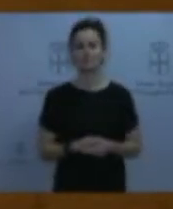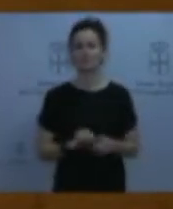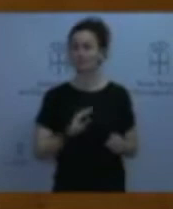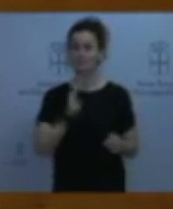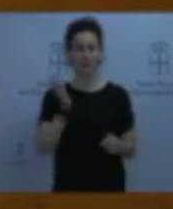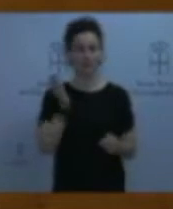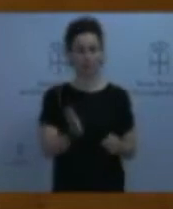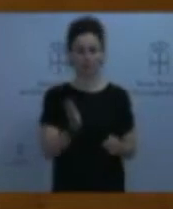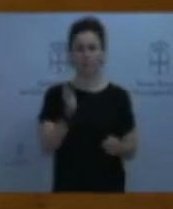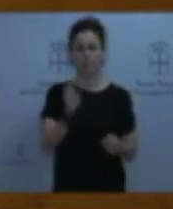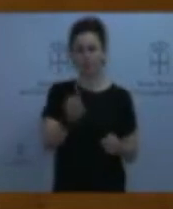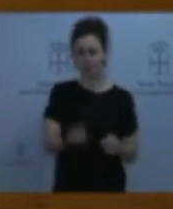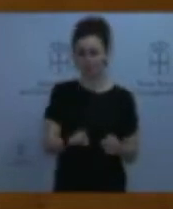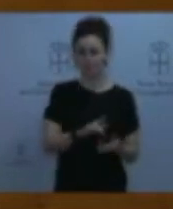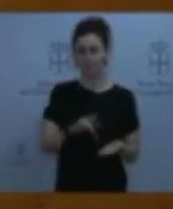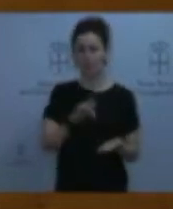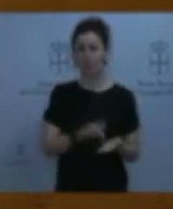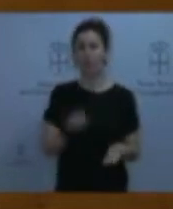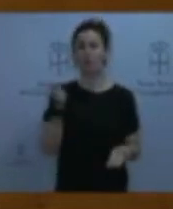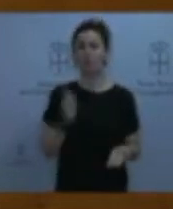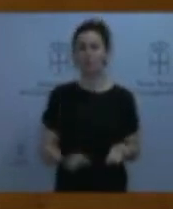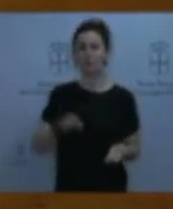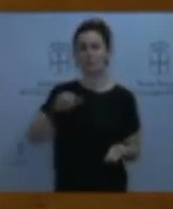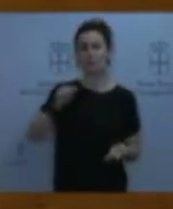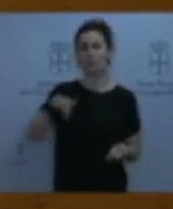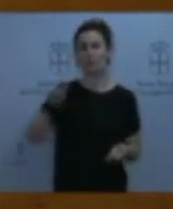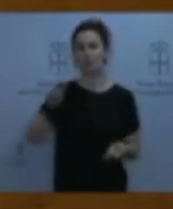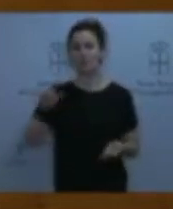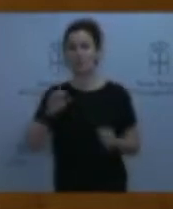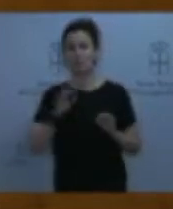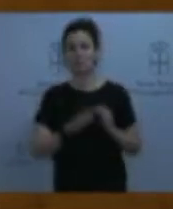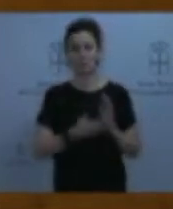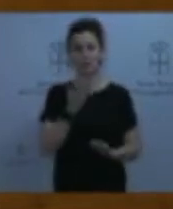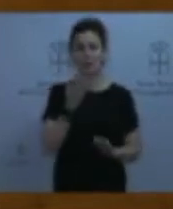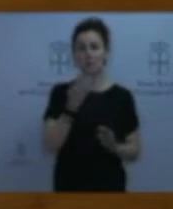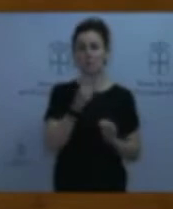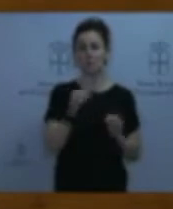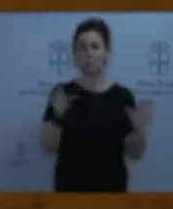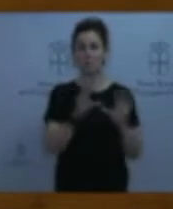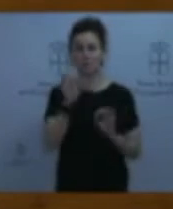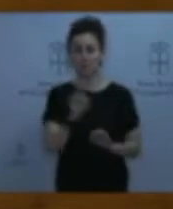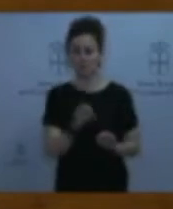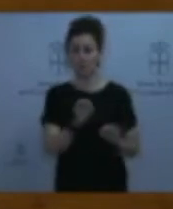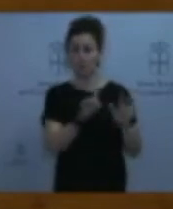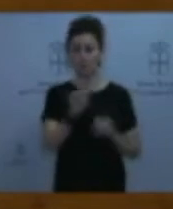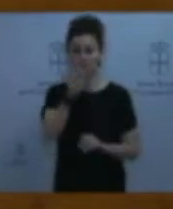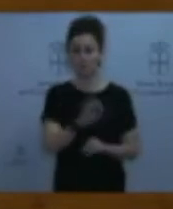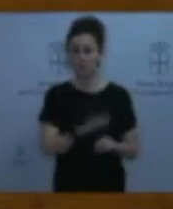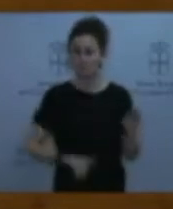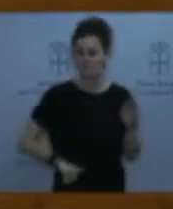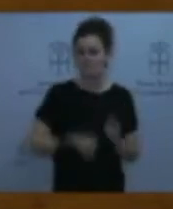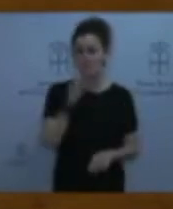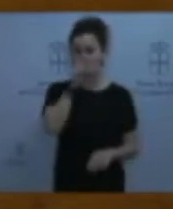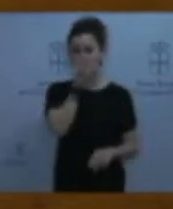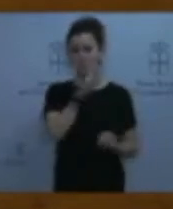Repercute también en el sueldo de Manuel Menéndez, que se sube un 16%, 78.000 euros más de subida de sueldo en el año